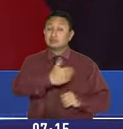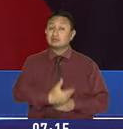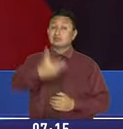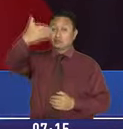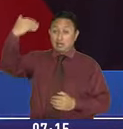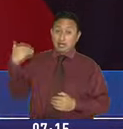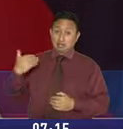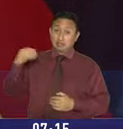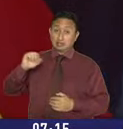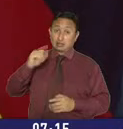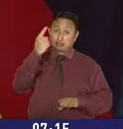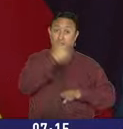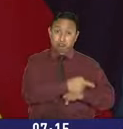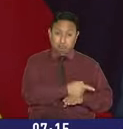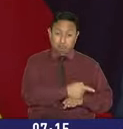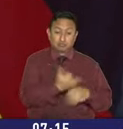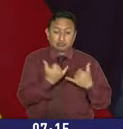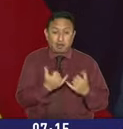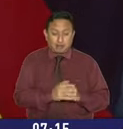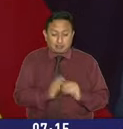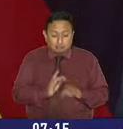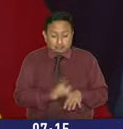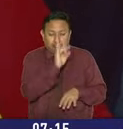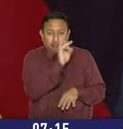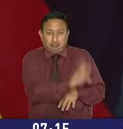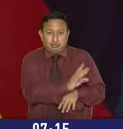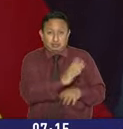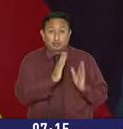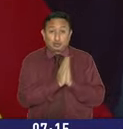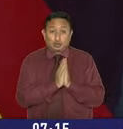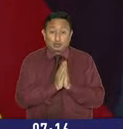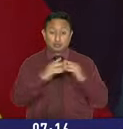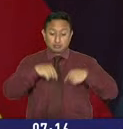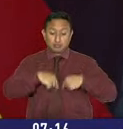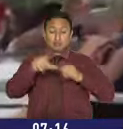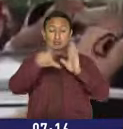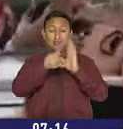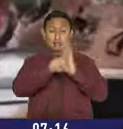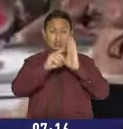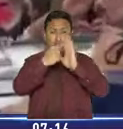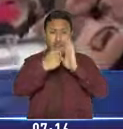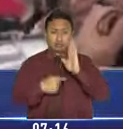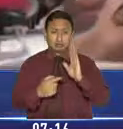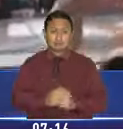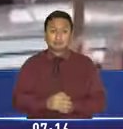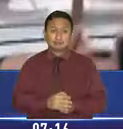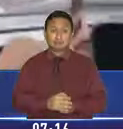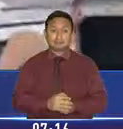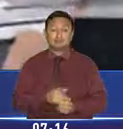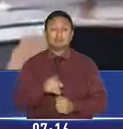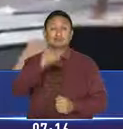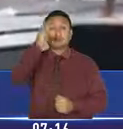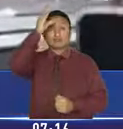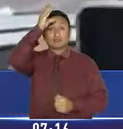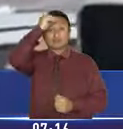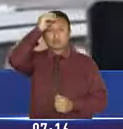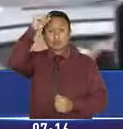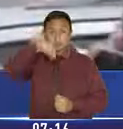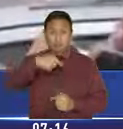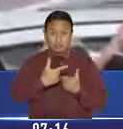agotar todos los recursos que la ley nos permita. La excarcelación de Jorge Glass también generó reacciones de los